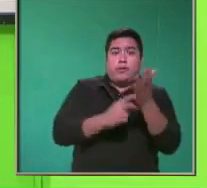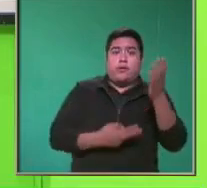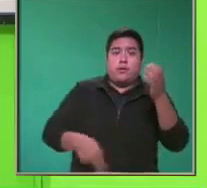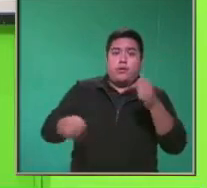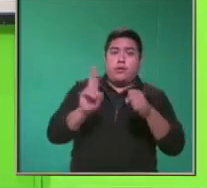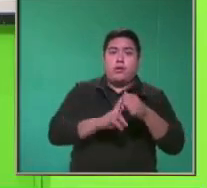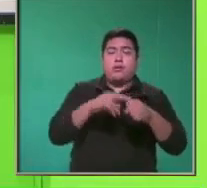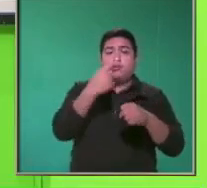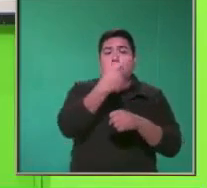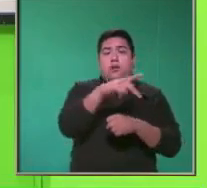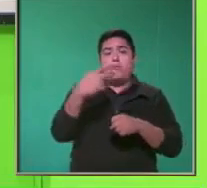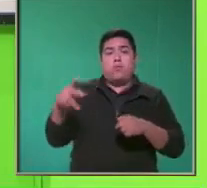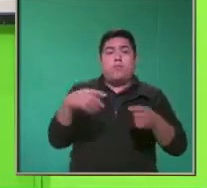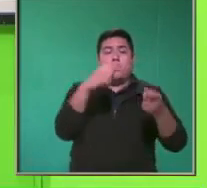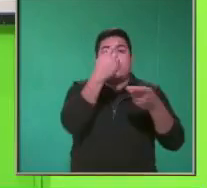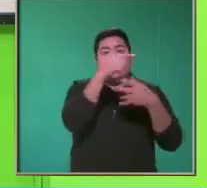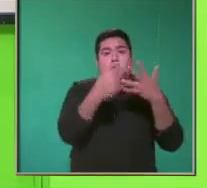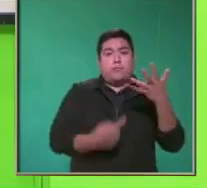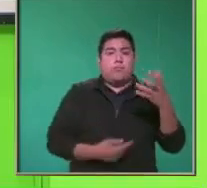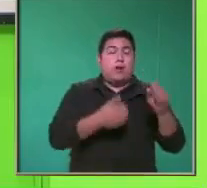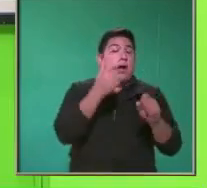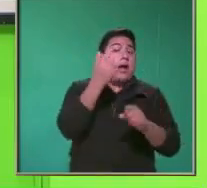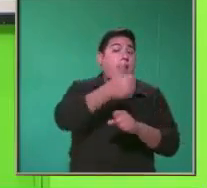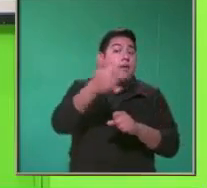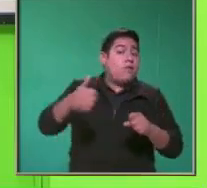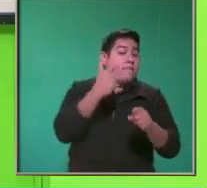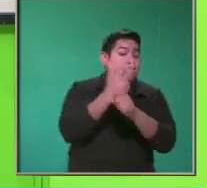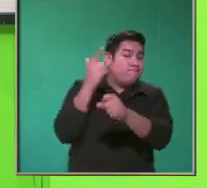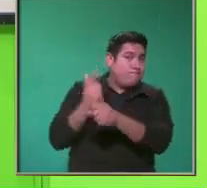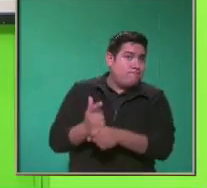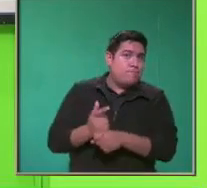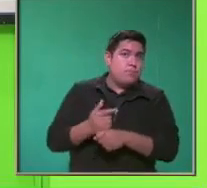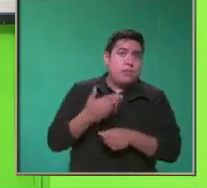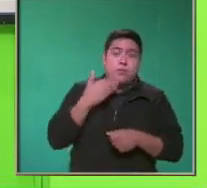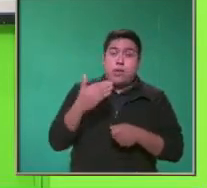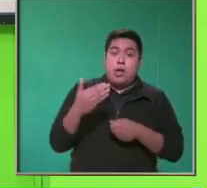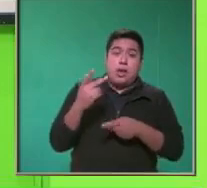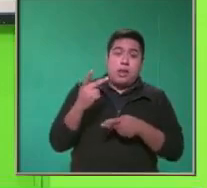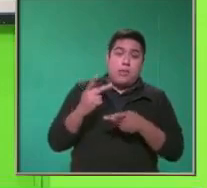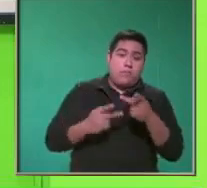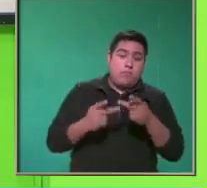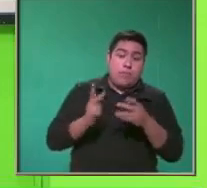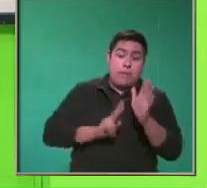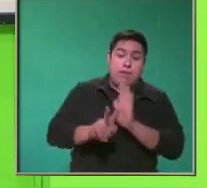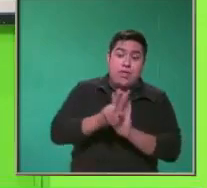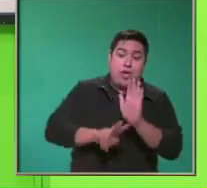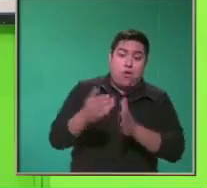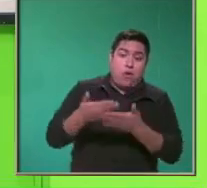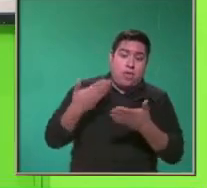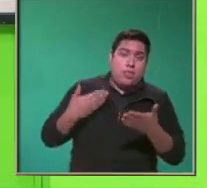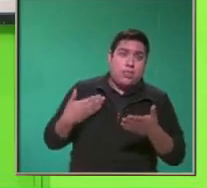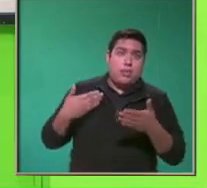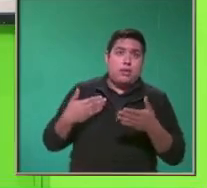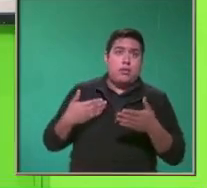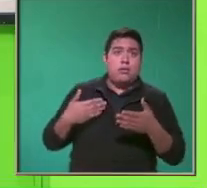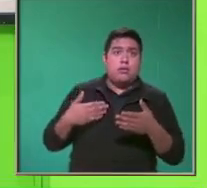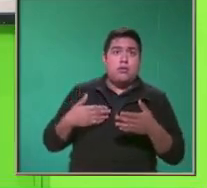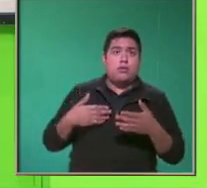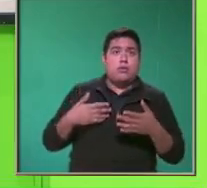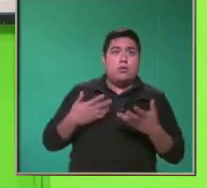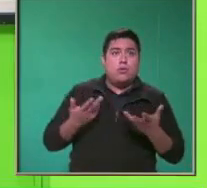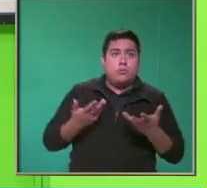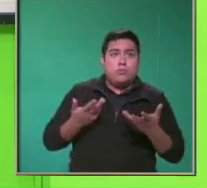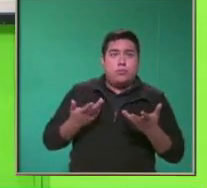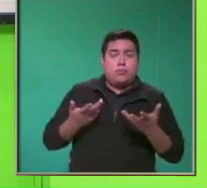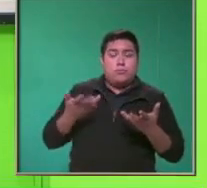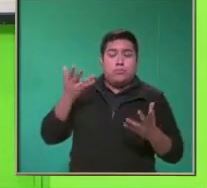sus características para identificar cada una de ellas. Bien, antes del video estábamos viendo los factores que le